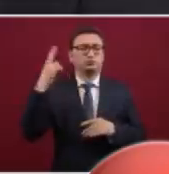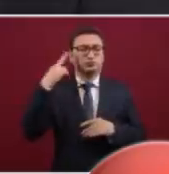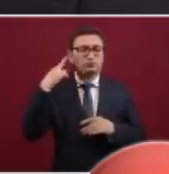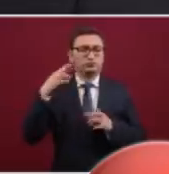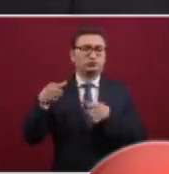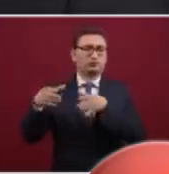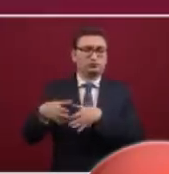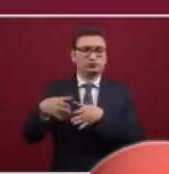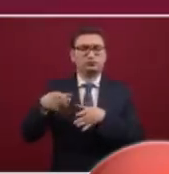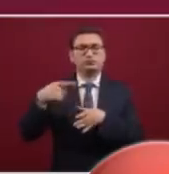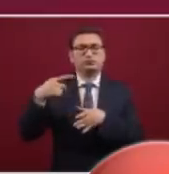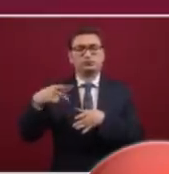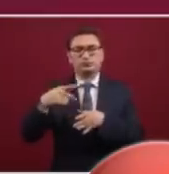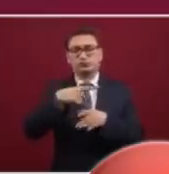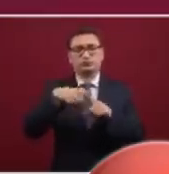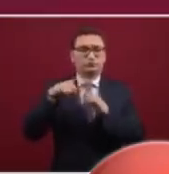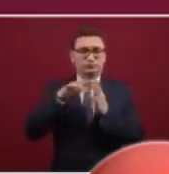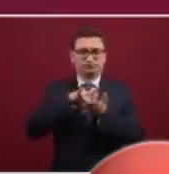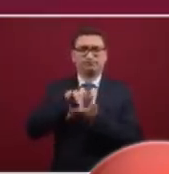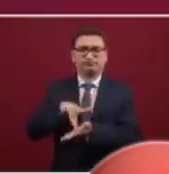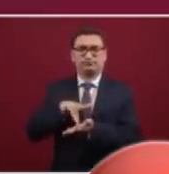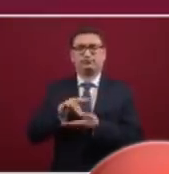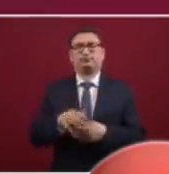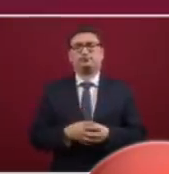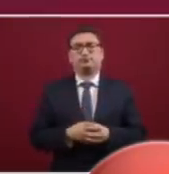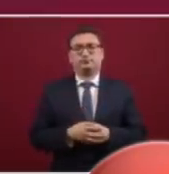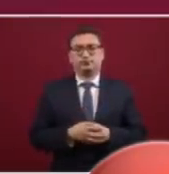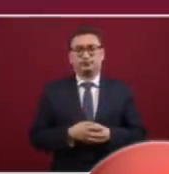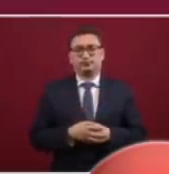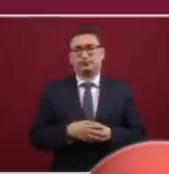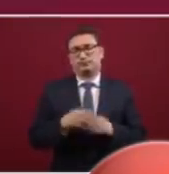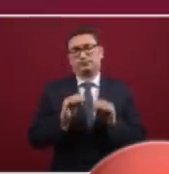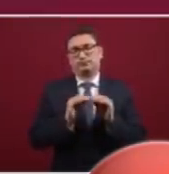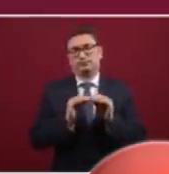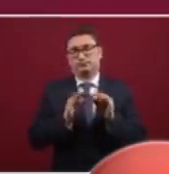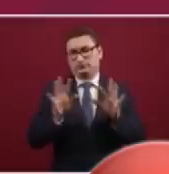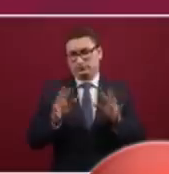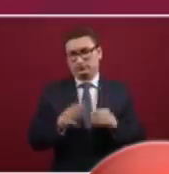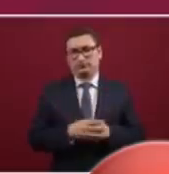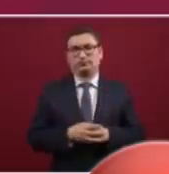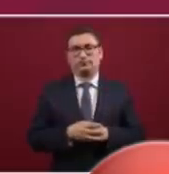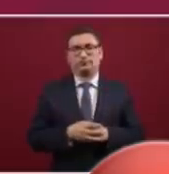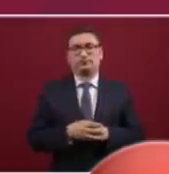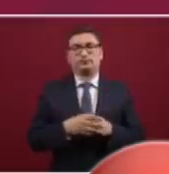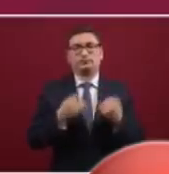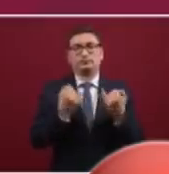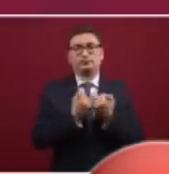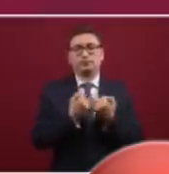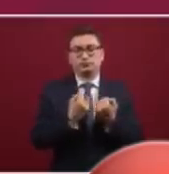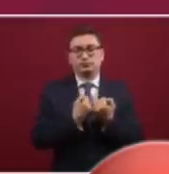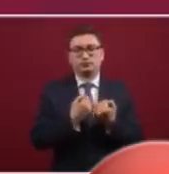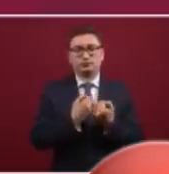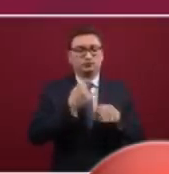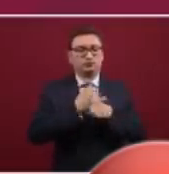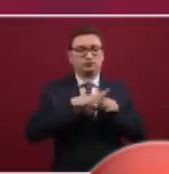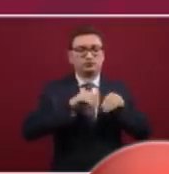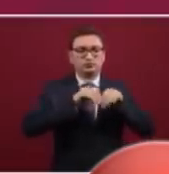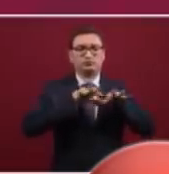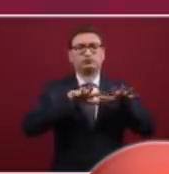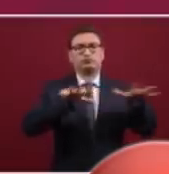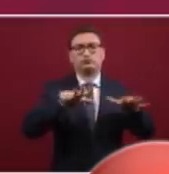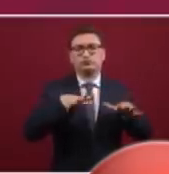comunitarias, todo eso lo tenemos que apoyar, y desde luego fortalecer el sistema de información